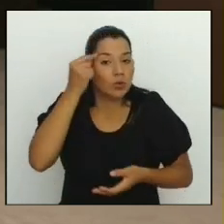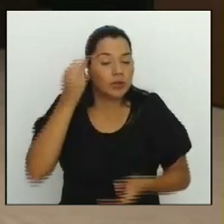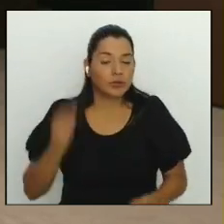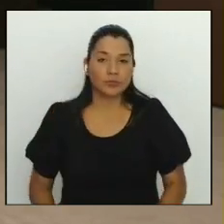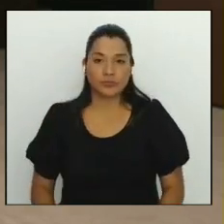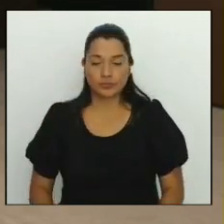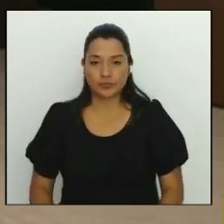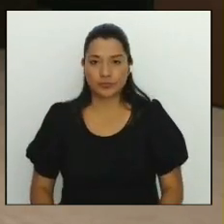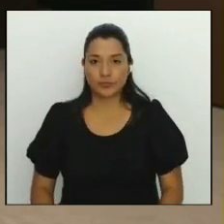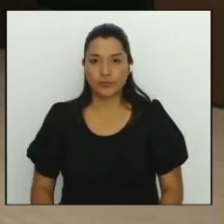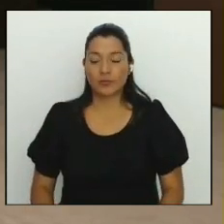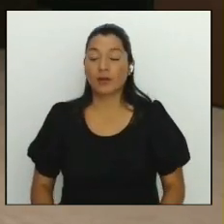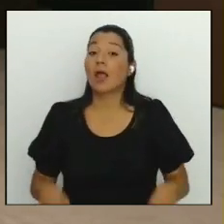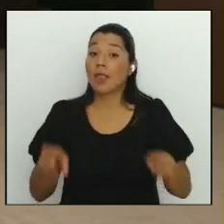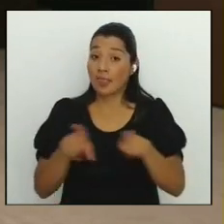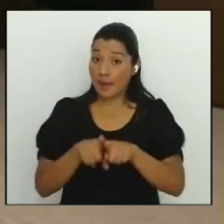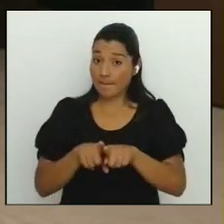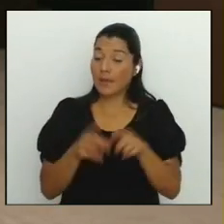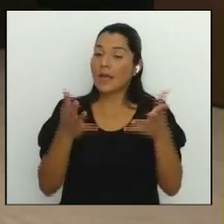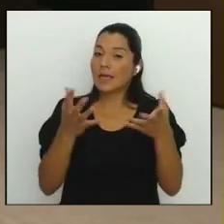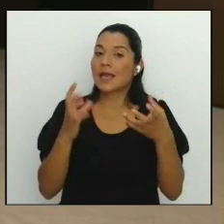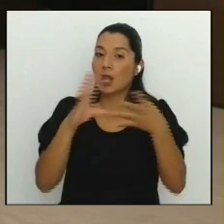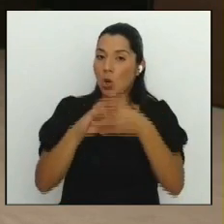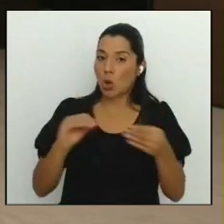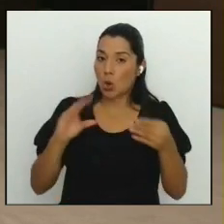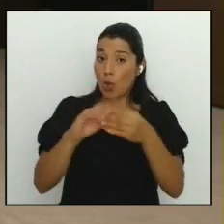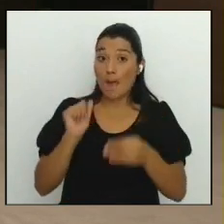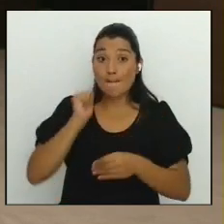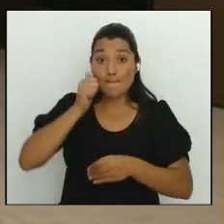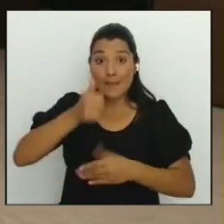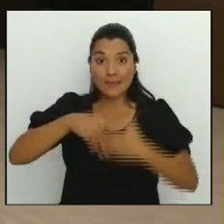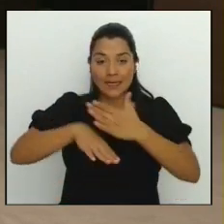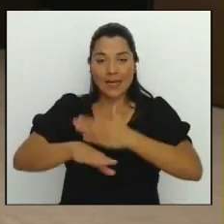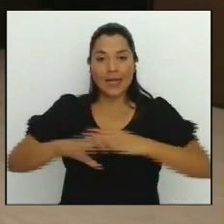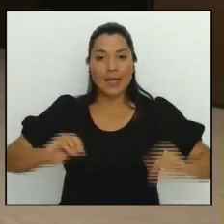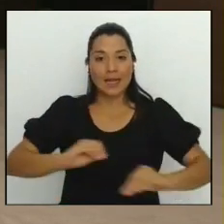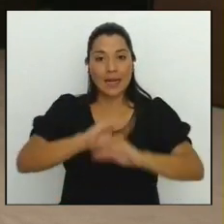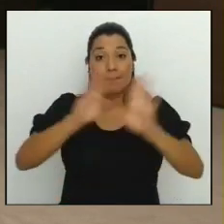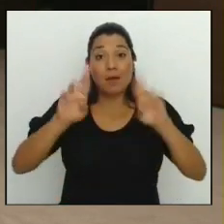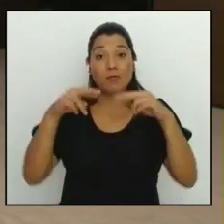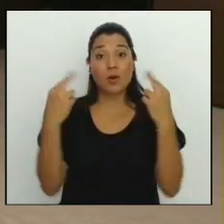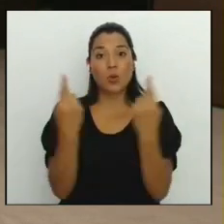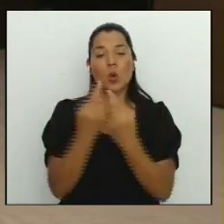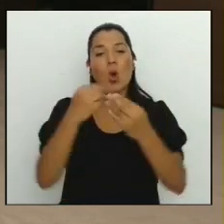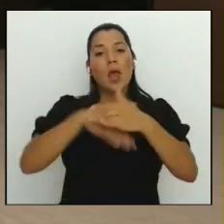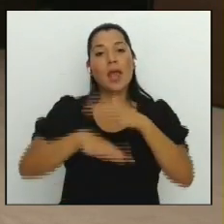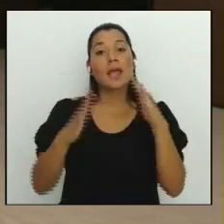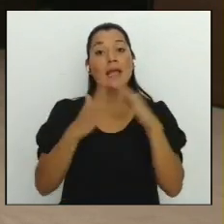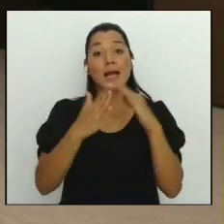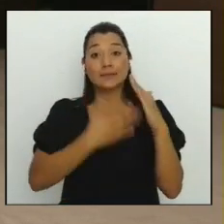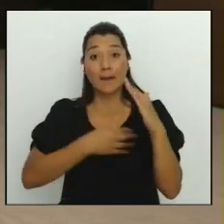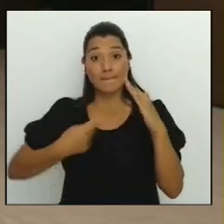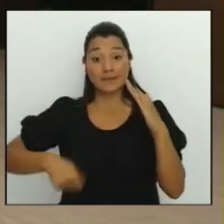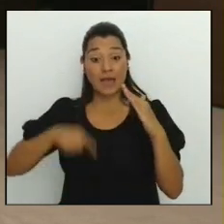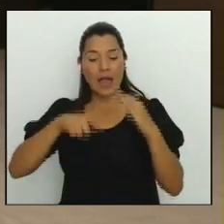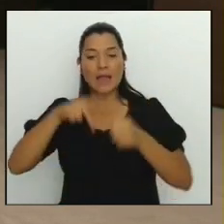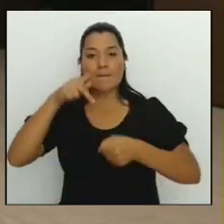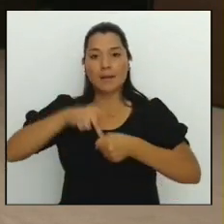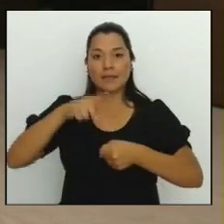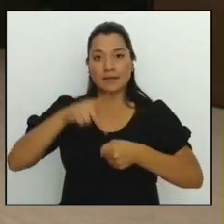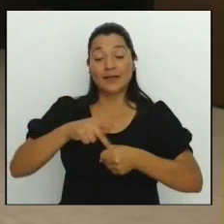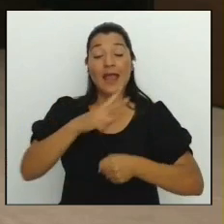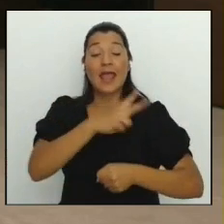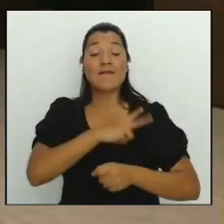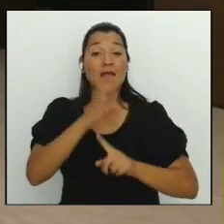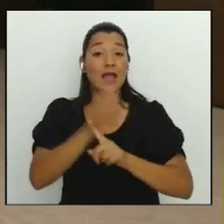Adicionalmente, comentarles también que para mañana en horas de la mañana habrá una reunión en la Casa Presidencial donde estarían participando también jefes y jefas de fracción y también diputados